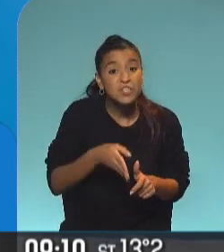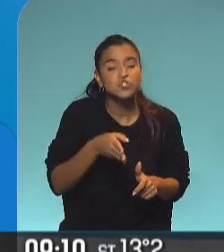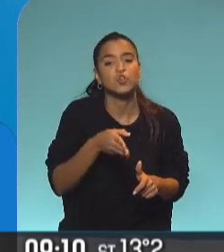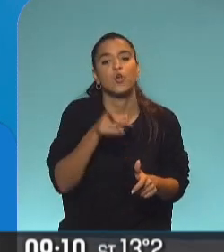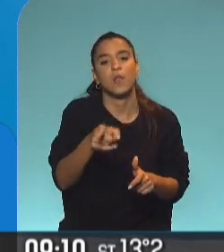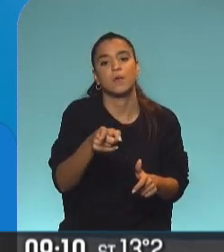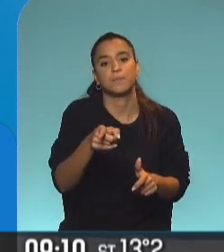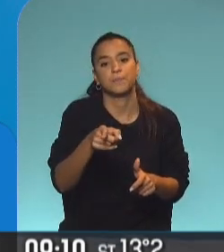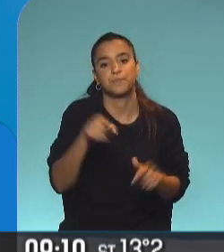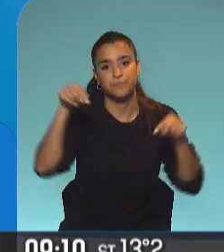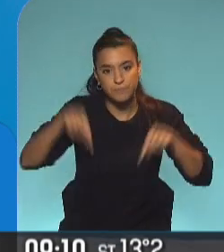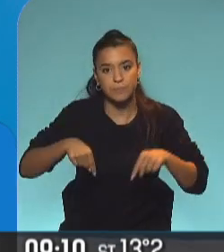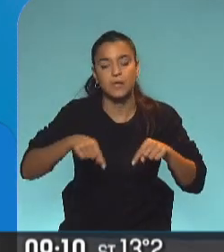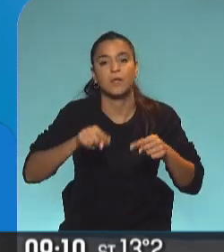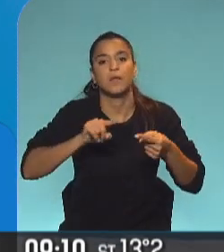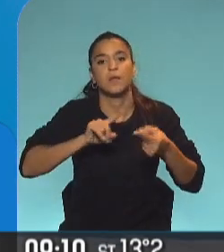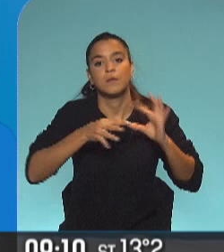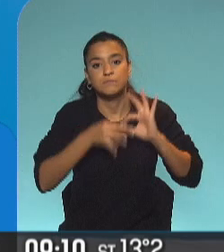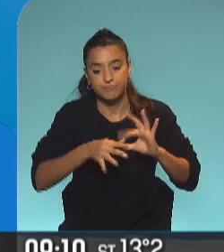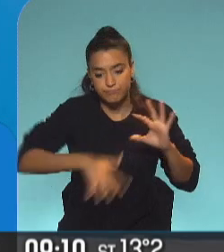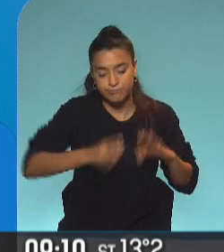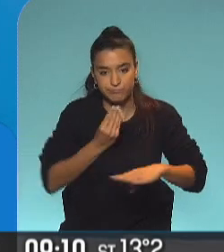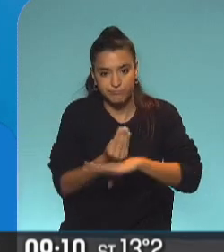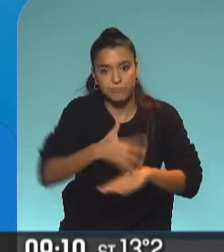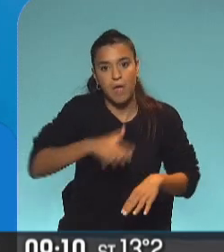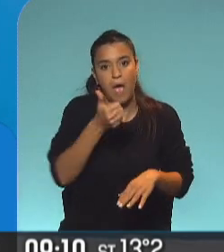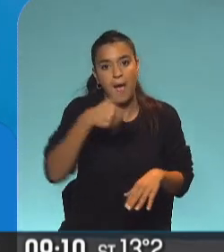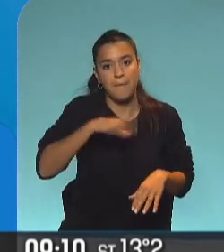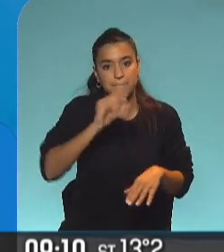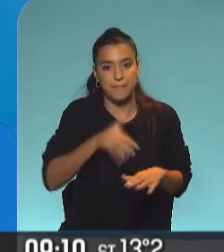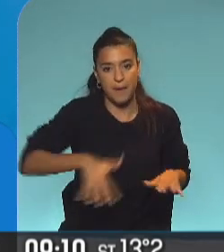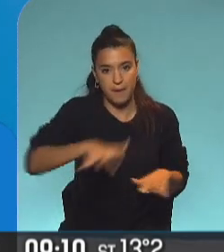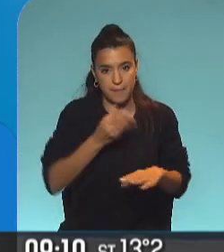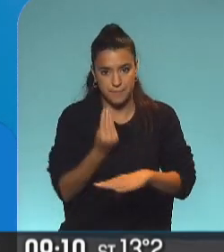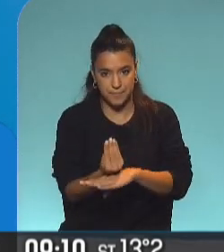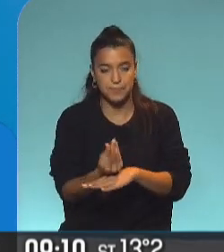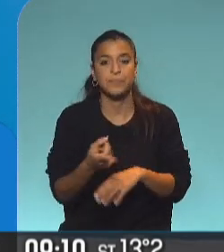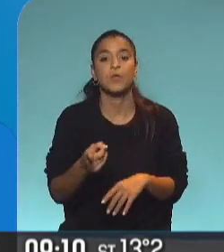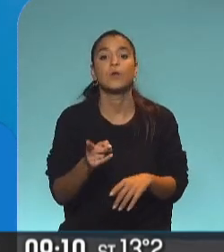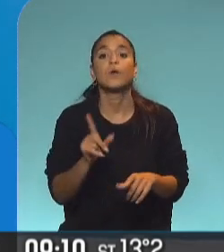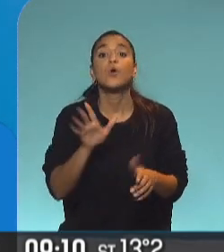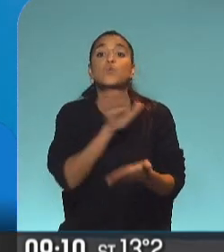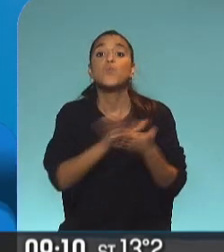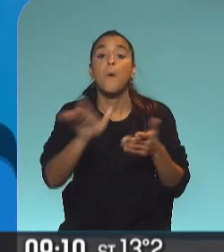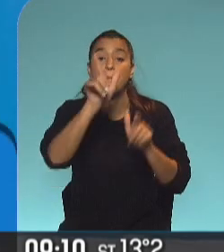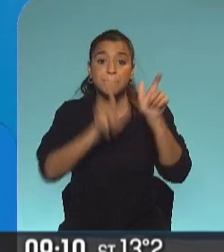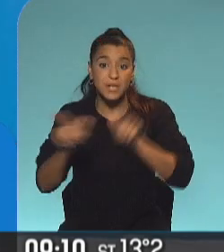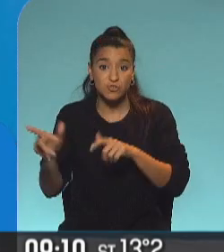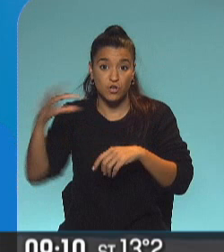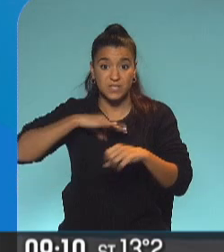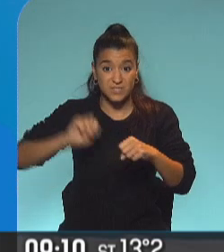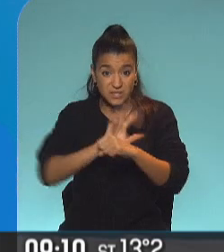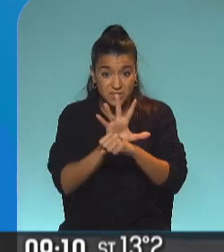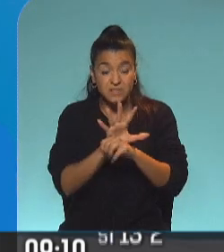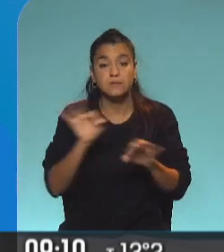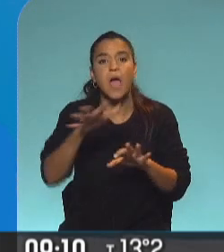refieren en relación a la residencia en el área metropolitana de Buenos Aires. No tenemos nuevos casos